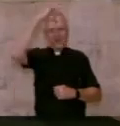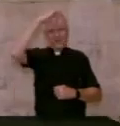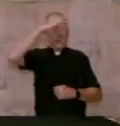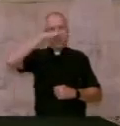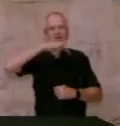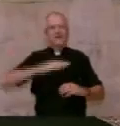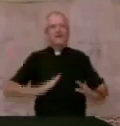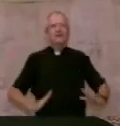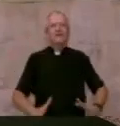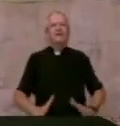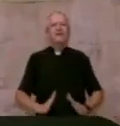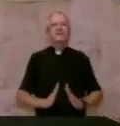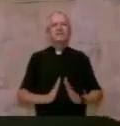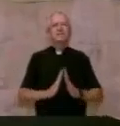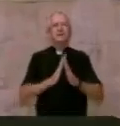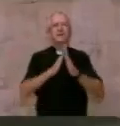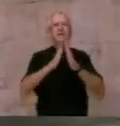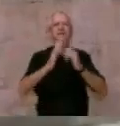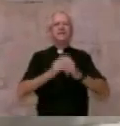Creo en el Espíritu Santo,